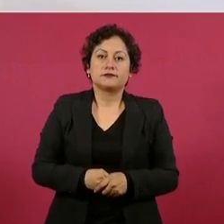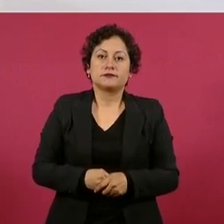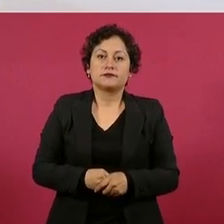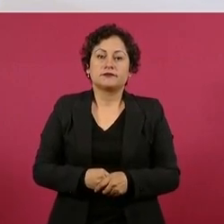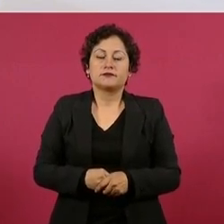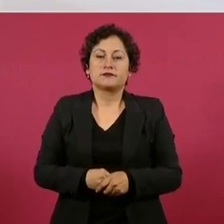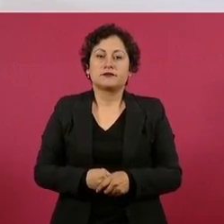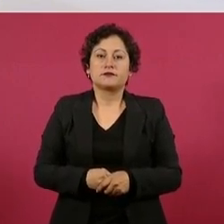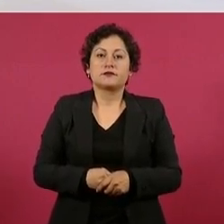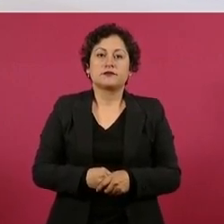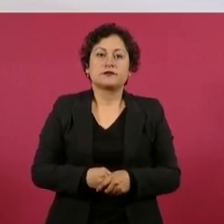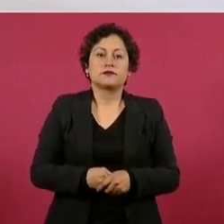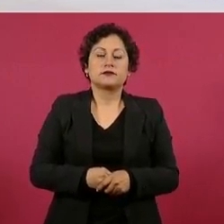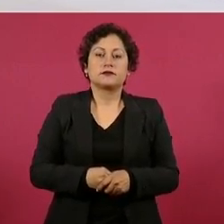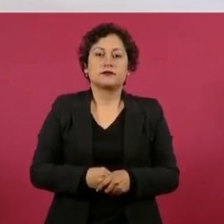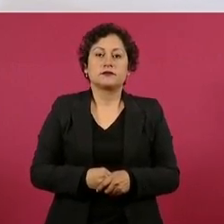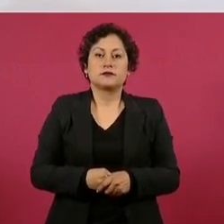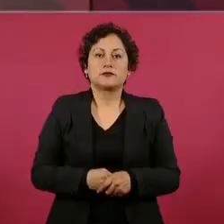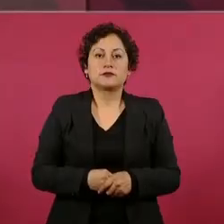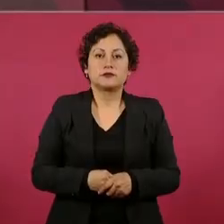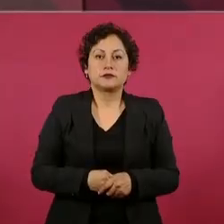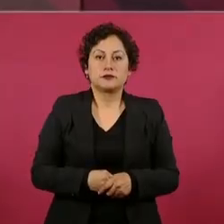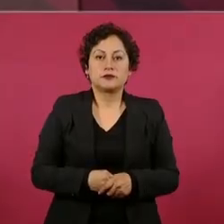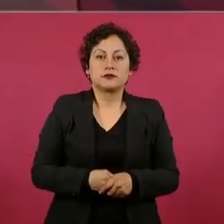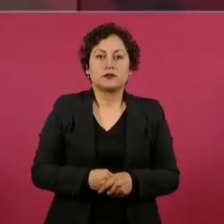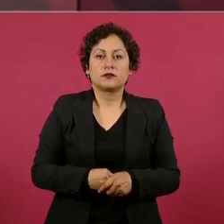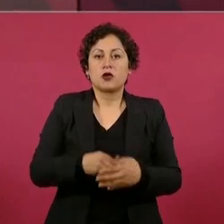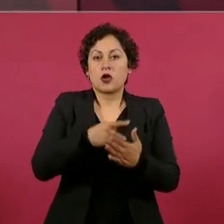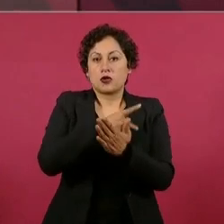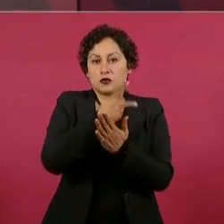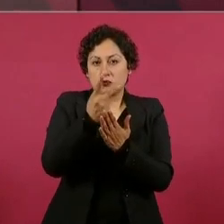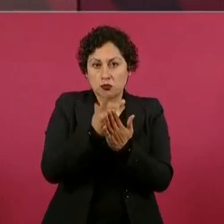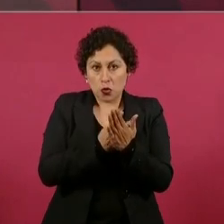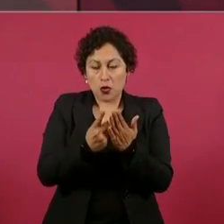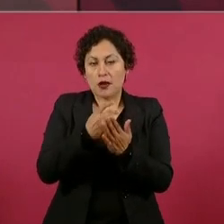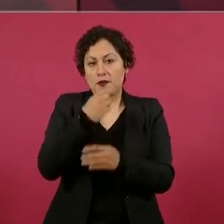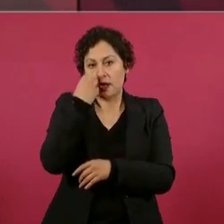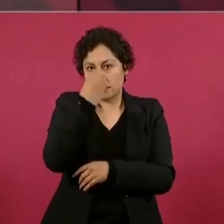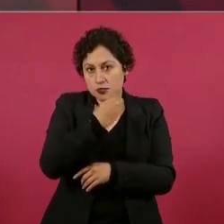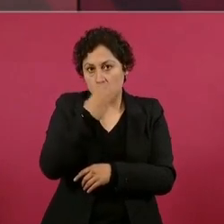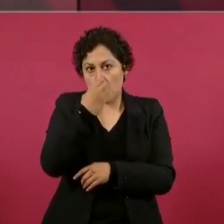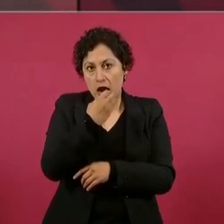el programa de la escuela es nuestra,